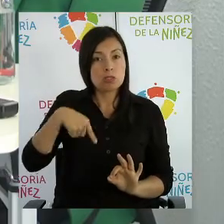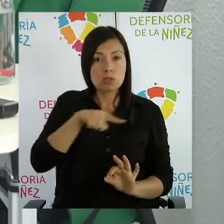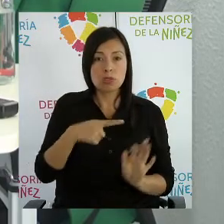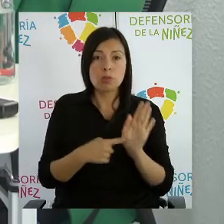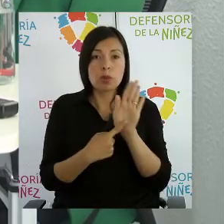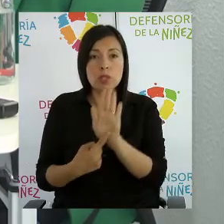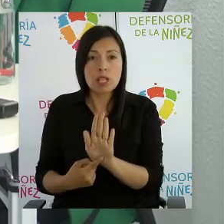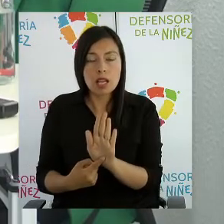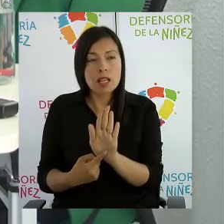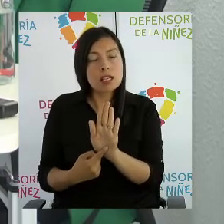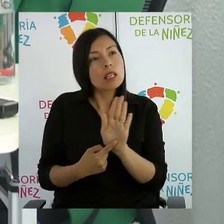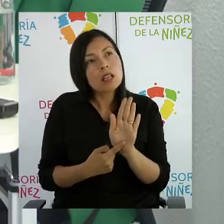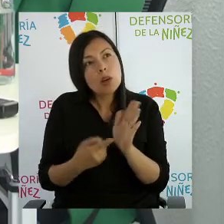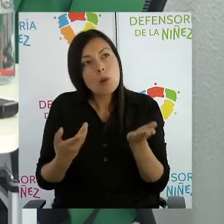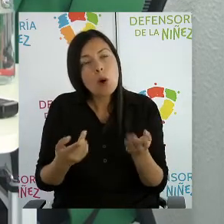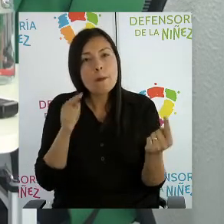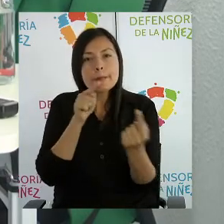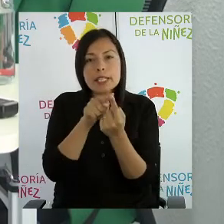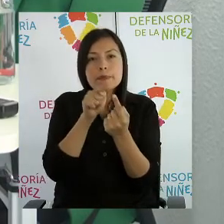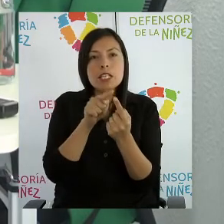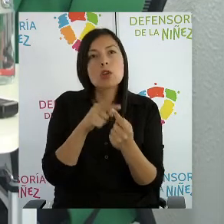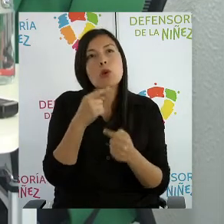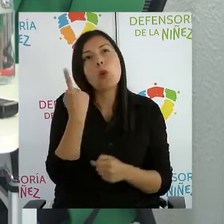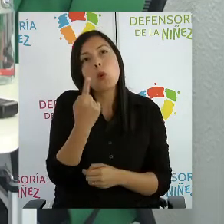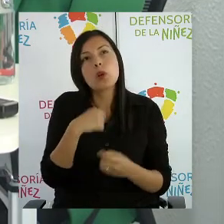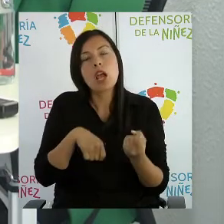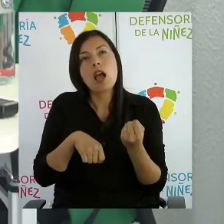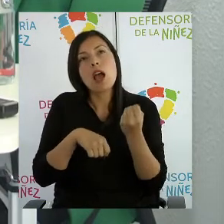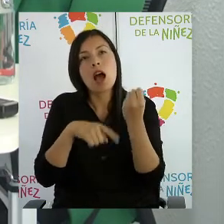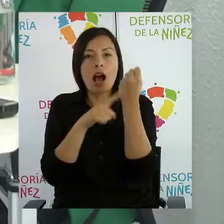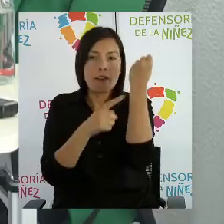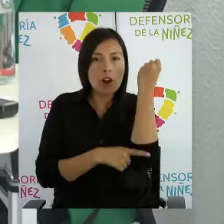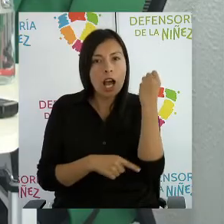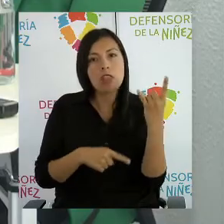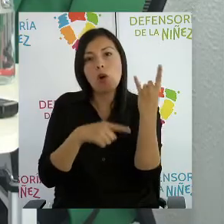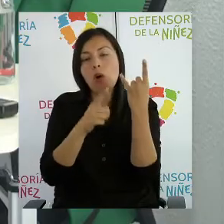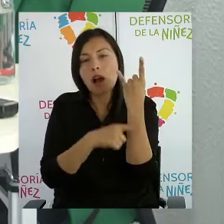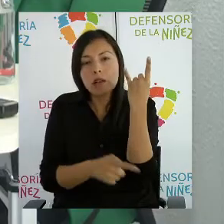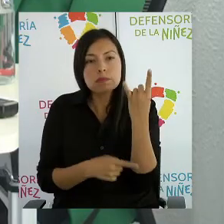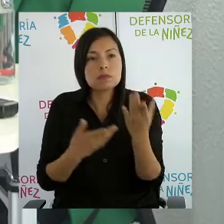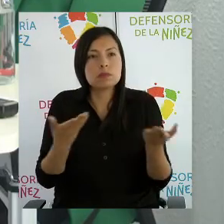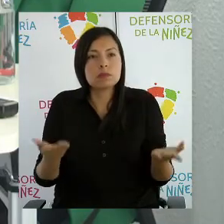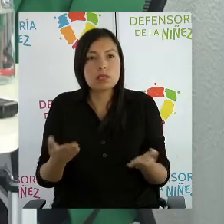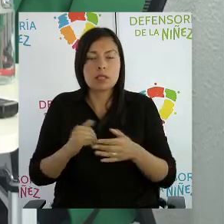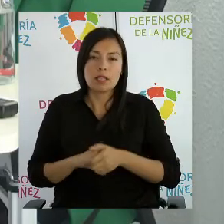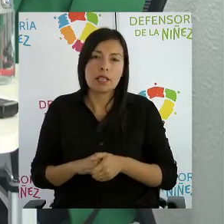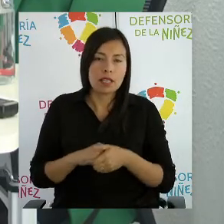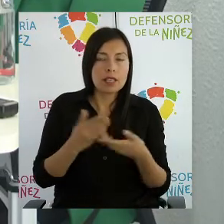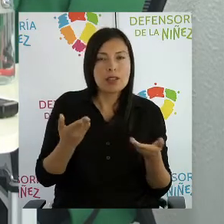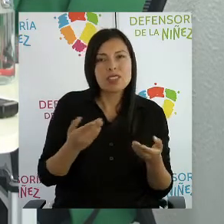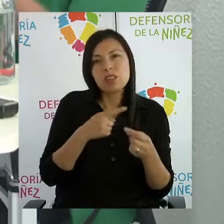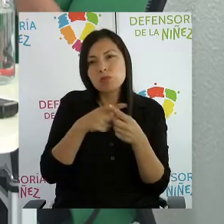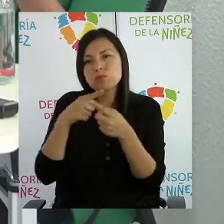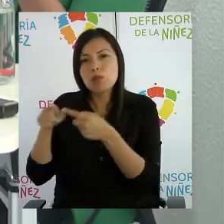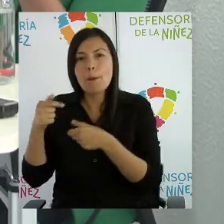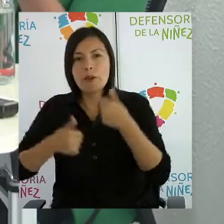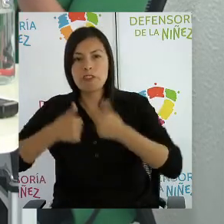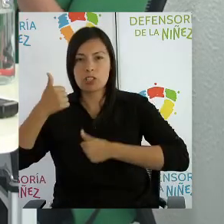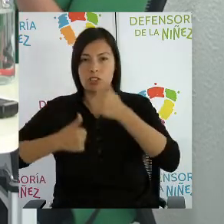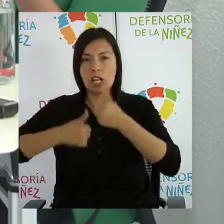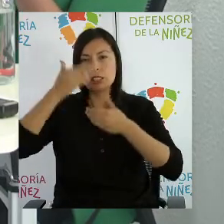nosotros solo desde la participación de un abogado o abogada, sino que al menos de una triada que incorpore a personas o profesionales del